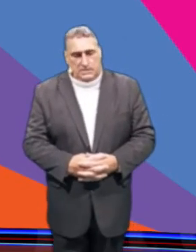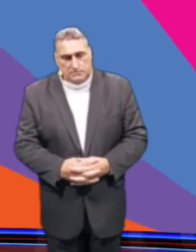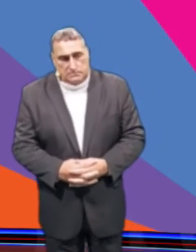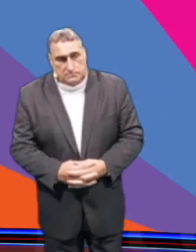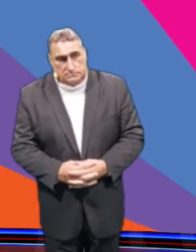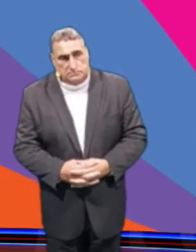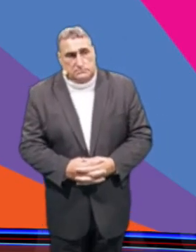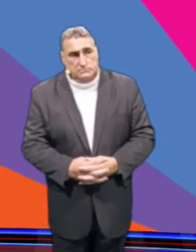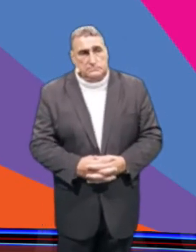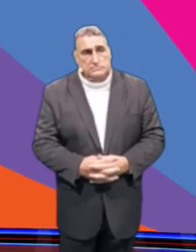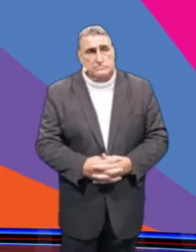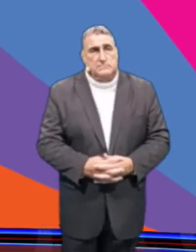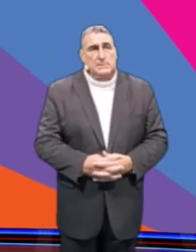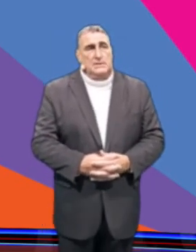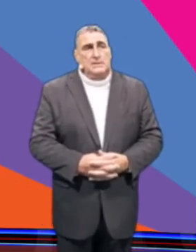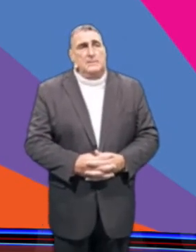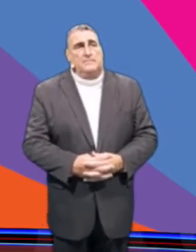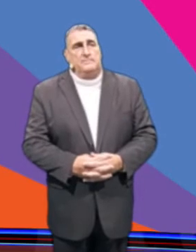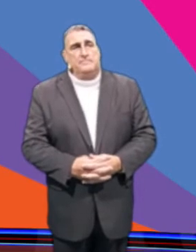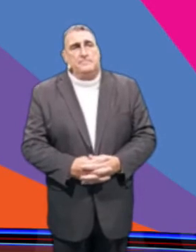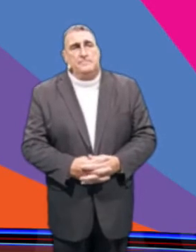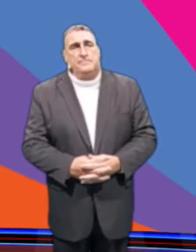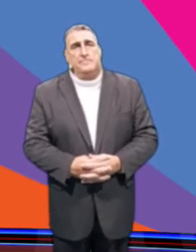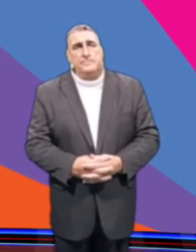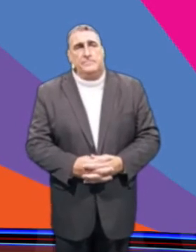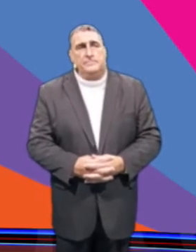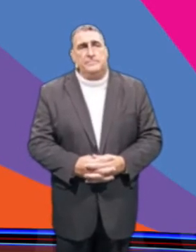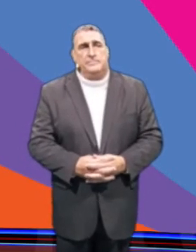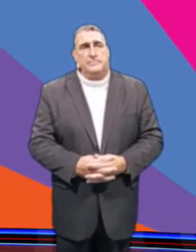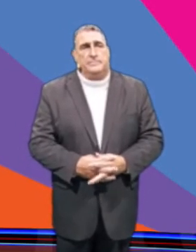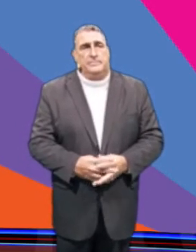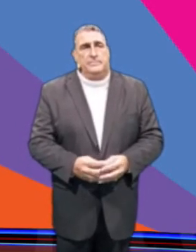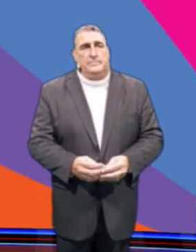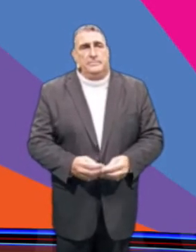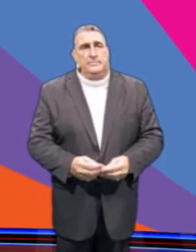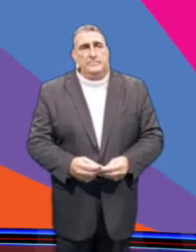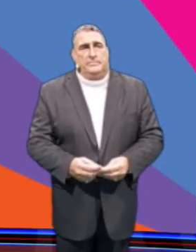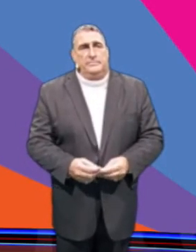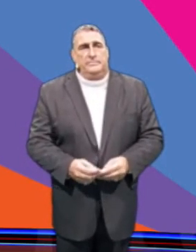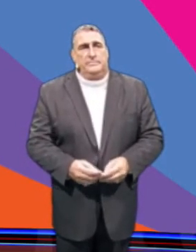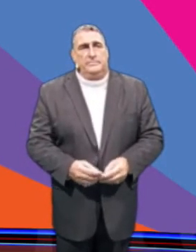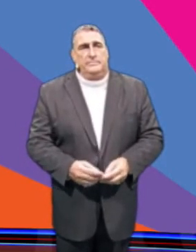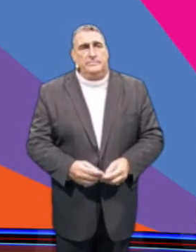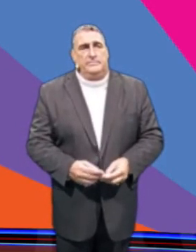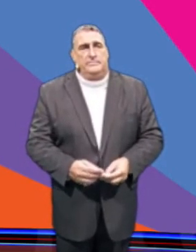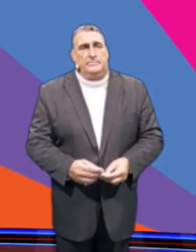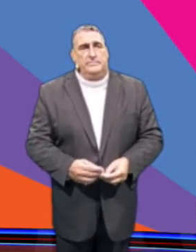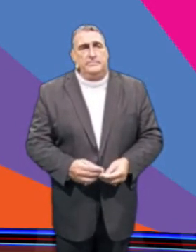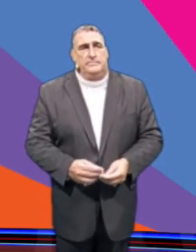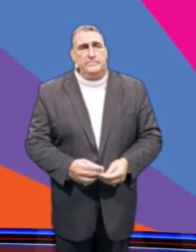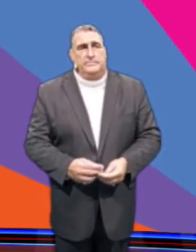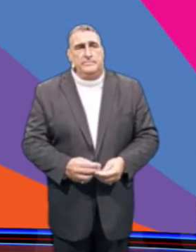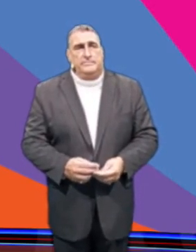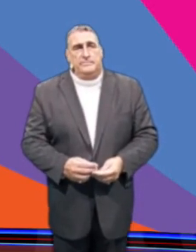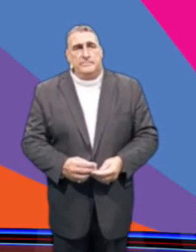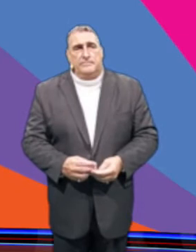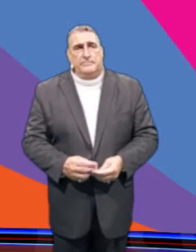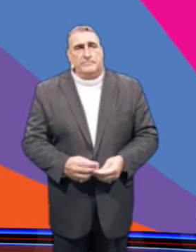Ajá. el tema de que el presidente no fue a saludar a la selección porque Messi